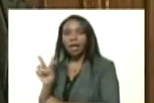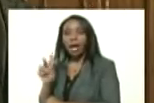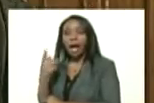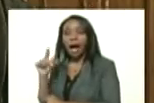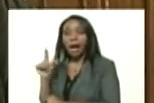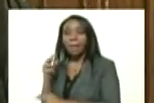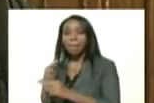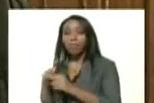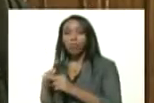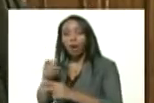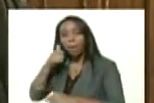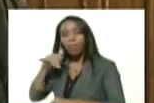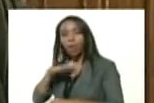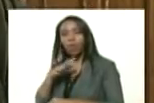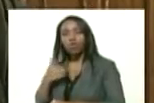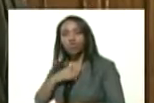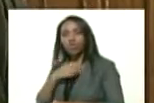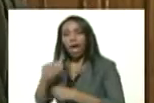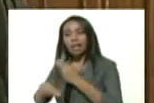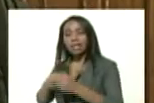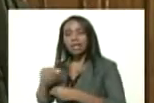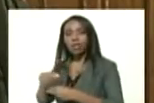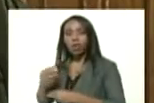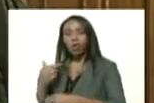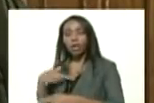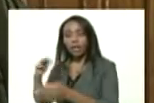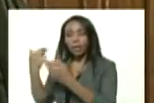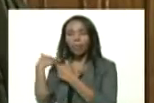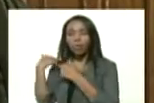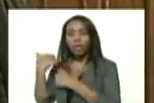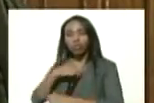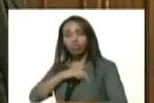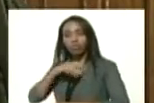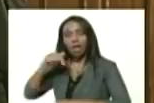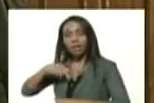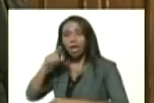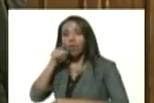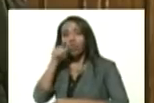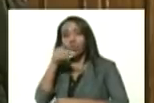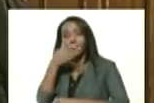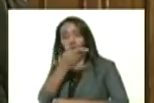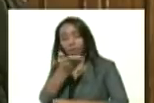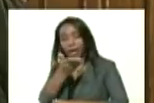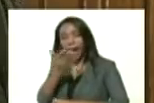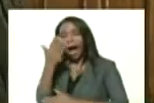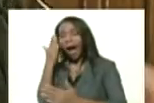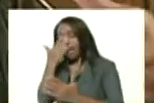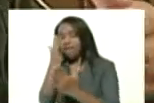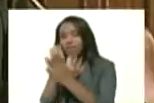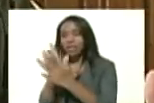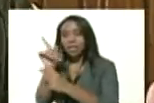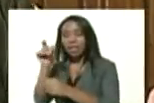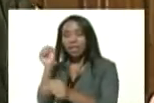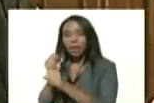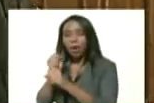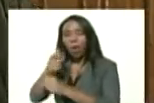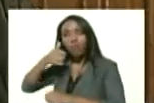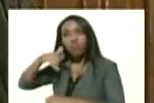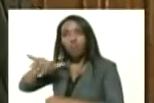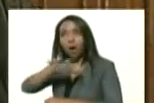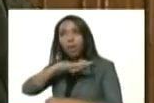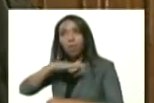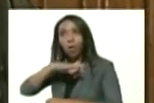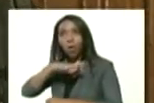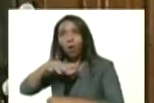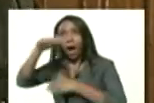riesgo el pueblo bueno nosotros estamos haciendo lo que nos corresponde hacer usted al frente de esta operación un pueblo